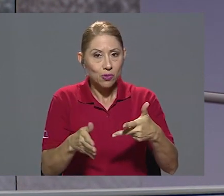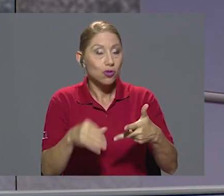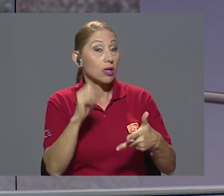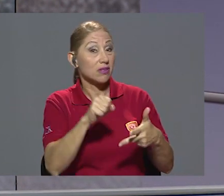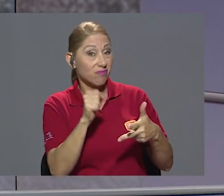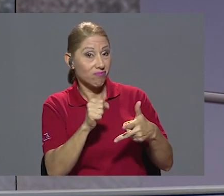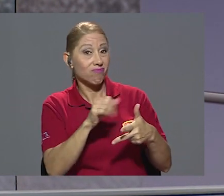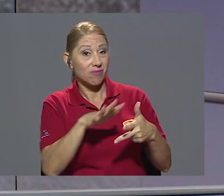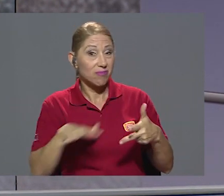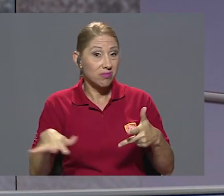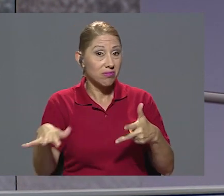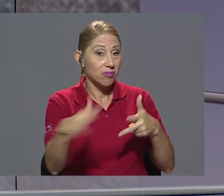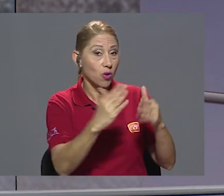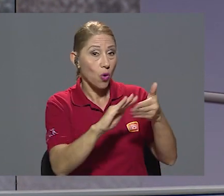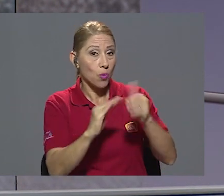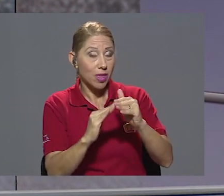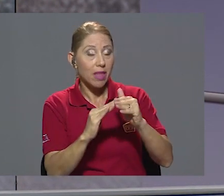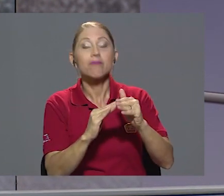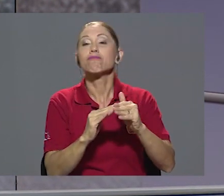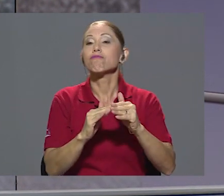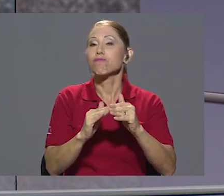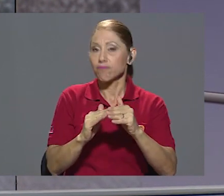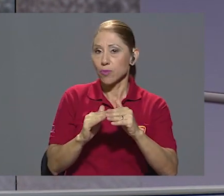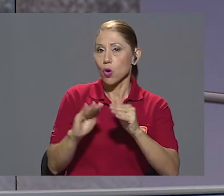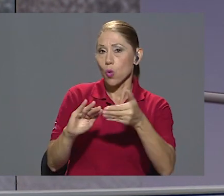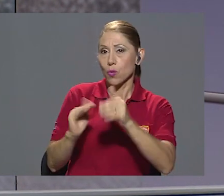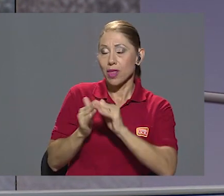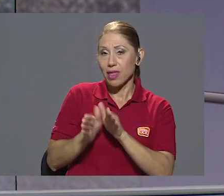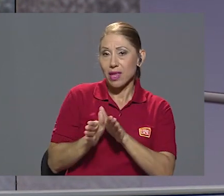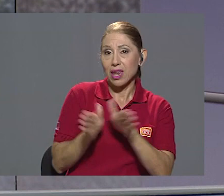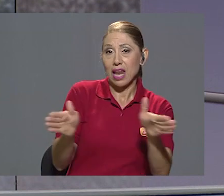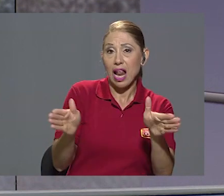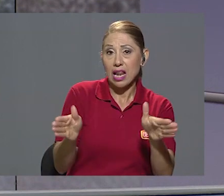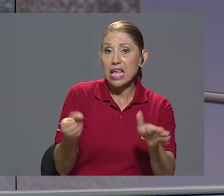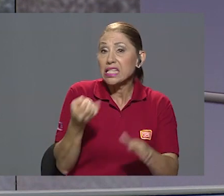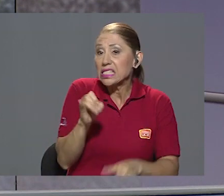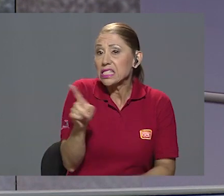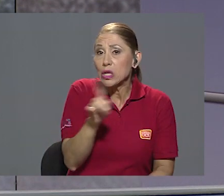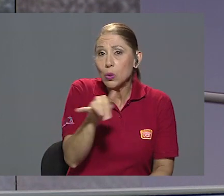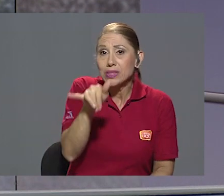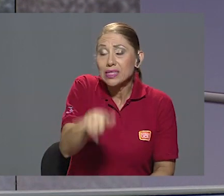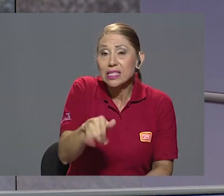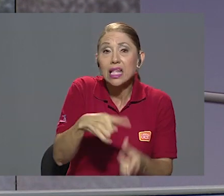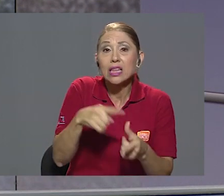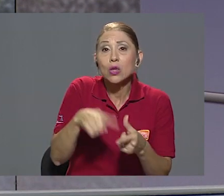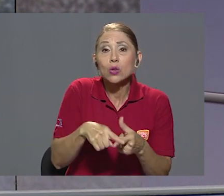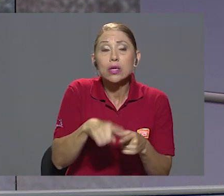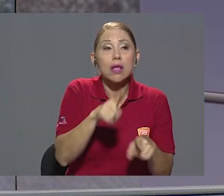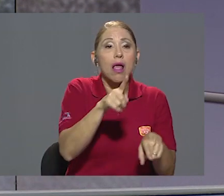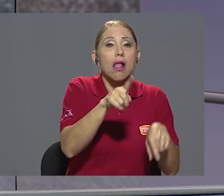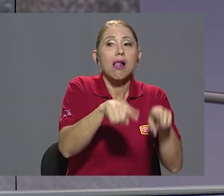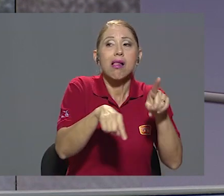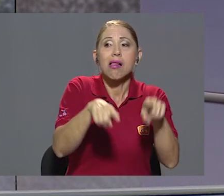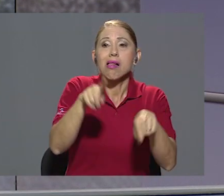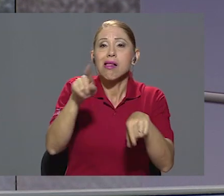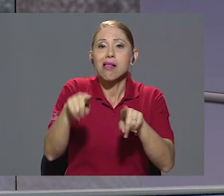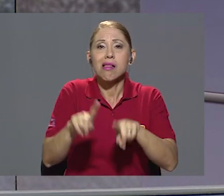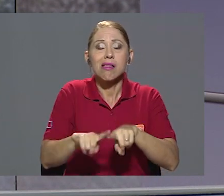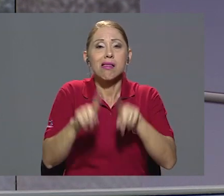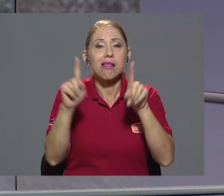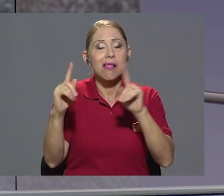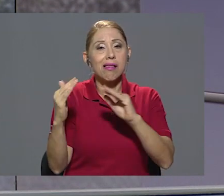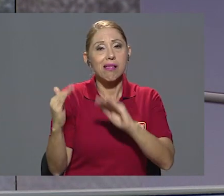la comunidad en general, porque si no vamos a estar teniendo expectativas distintas